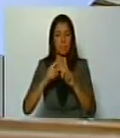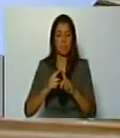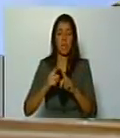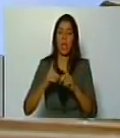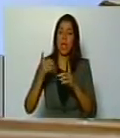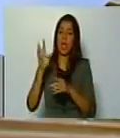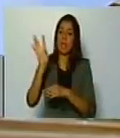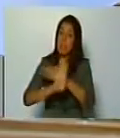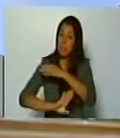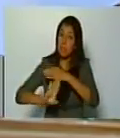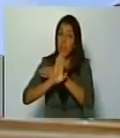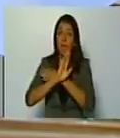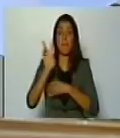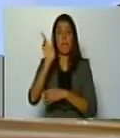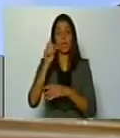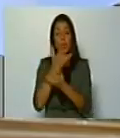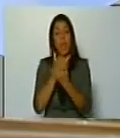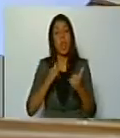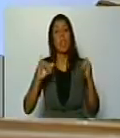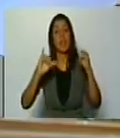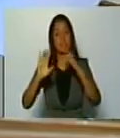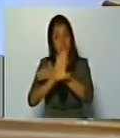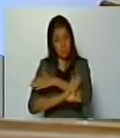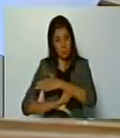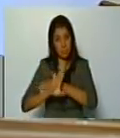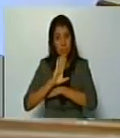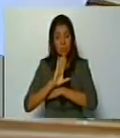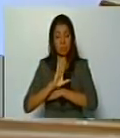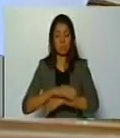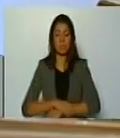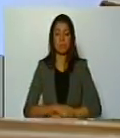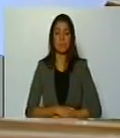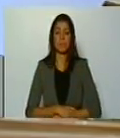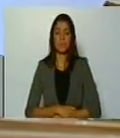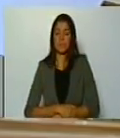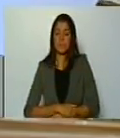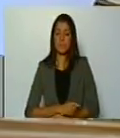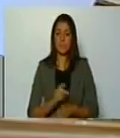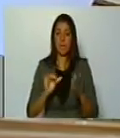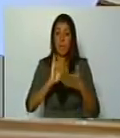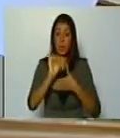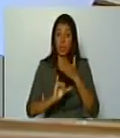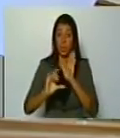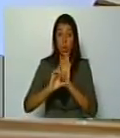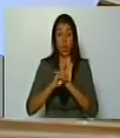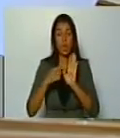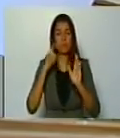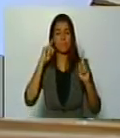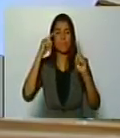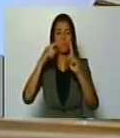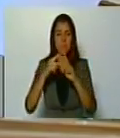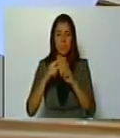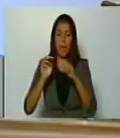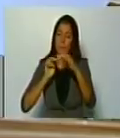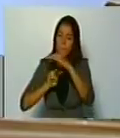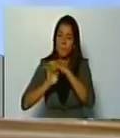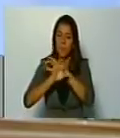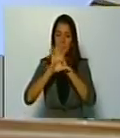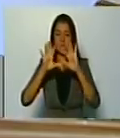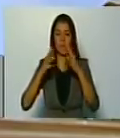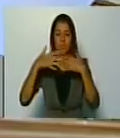soberanía y la independencia de la República. Teniendo este instrumento legal, una visión integral y